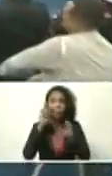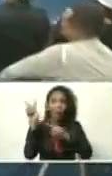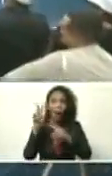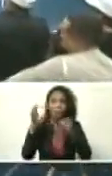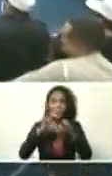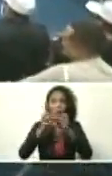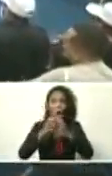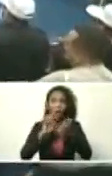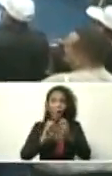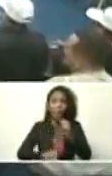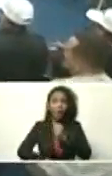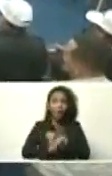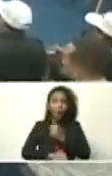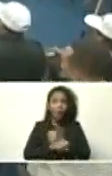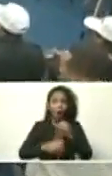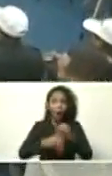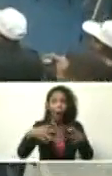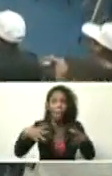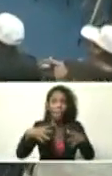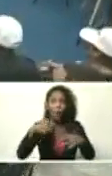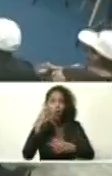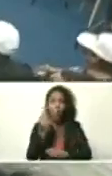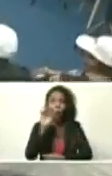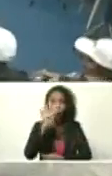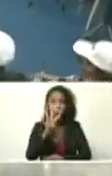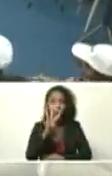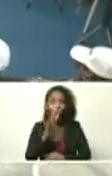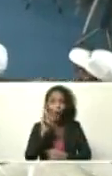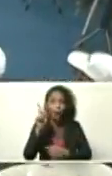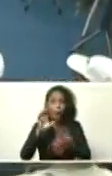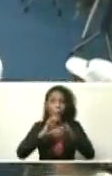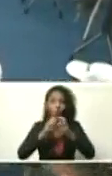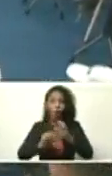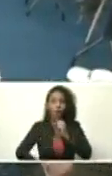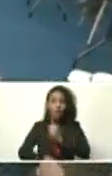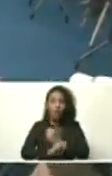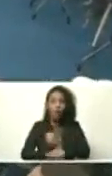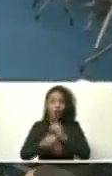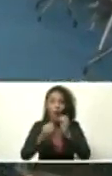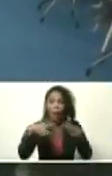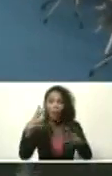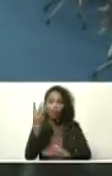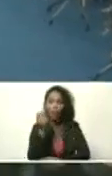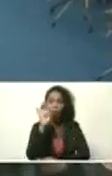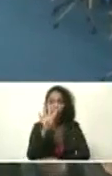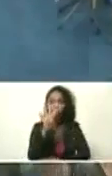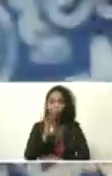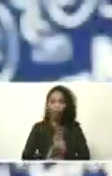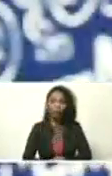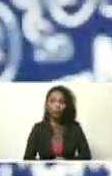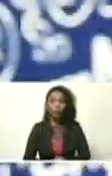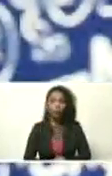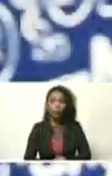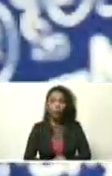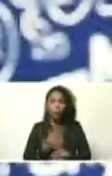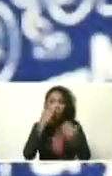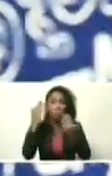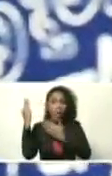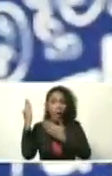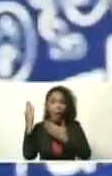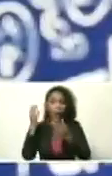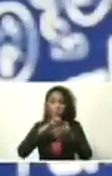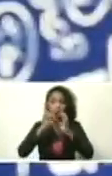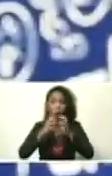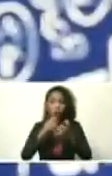es de... Fútbol campo número 4, presidente. ¿Este balón es de...? Fútbol campo número 4. Fútbol campo número 4. Mira este balón,